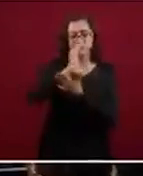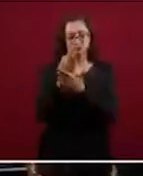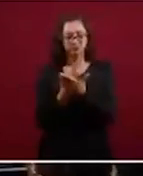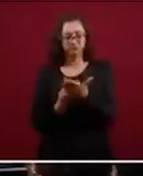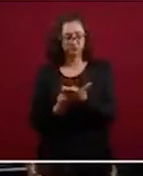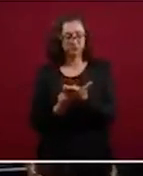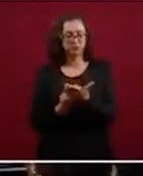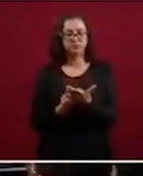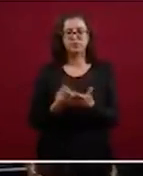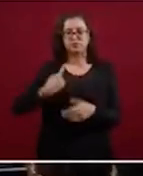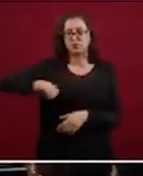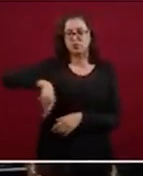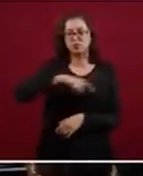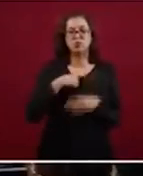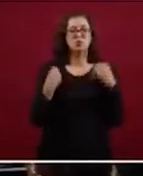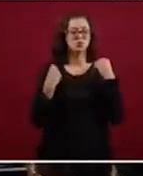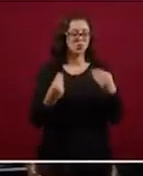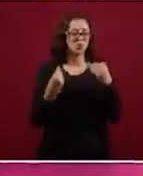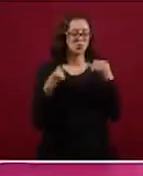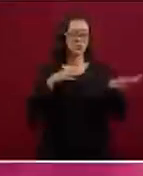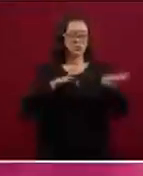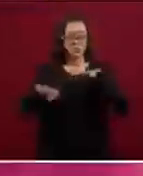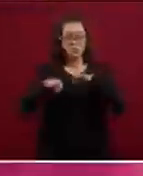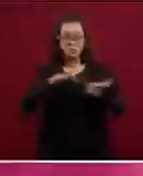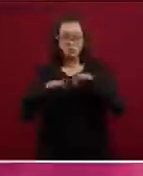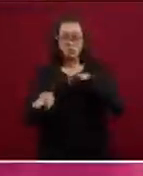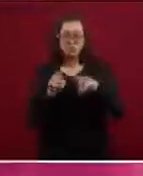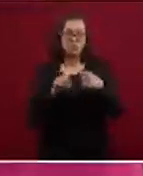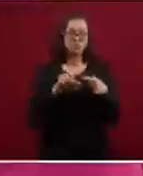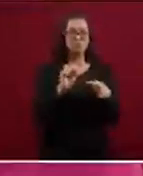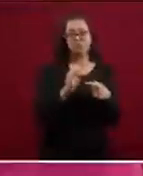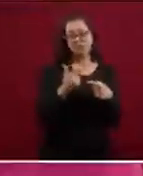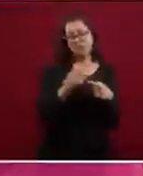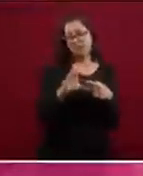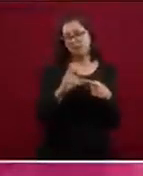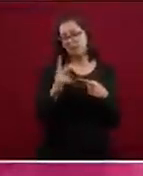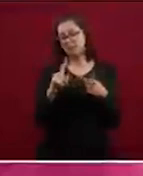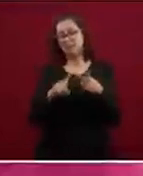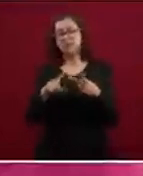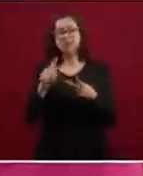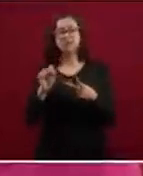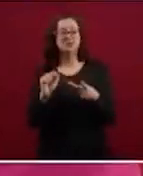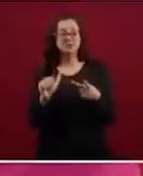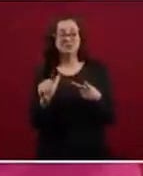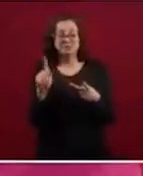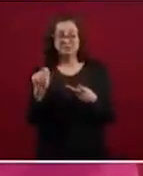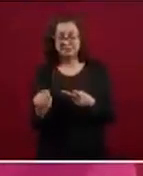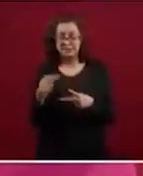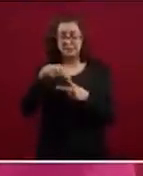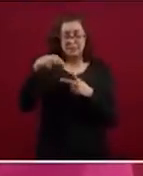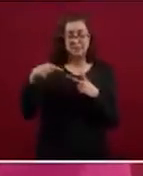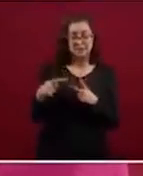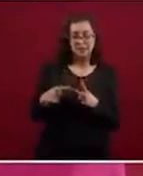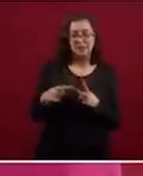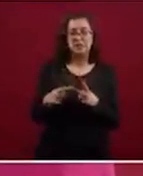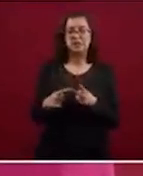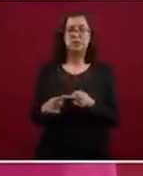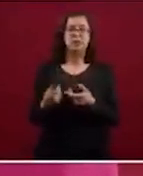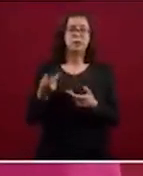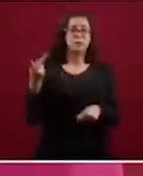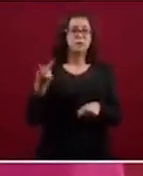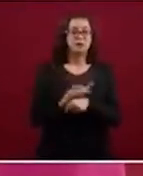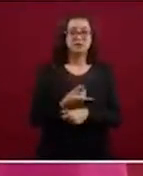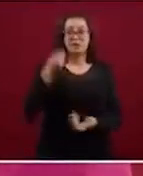estamos trabajando mucho tanto con la hacienda como con el sat para reducir lo que se llama contrabando